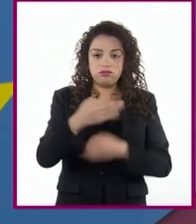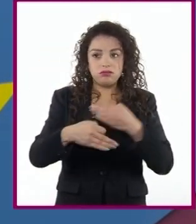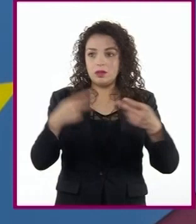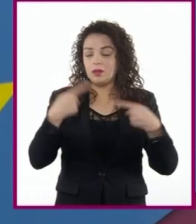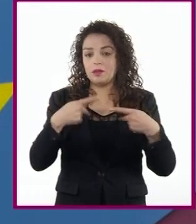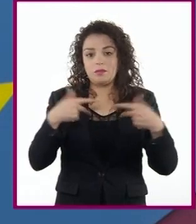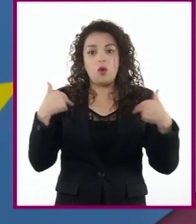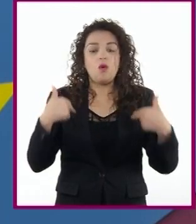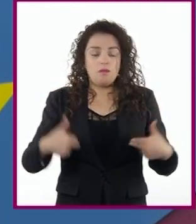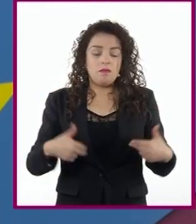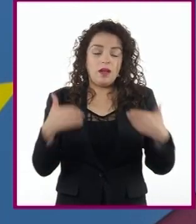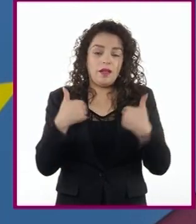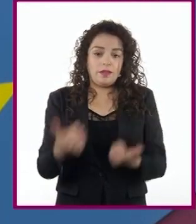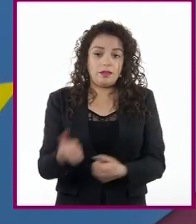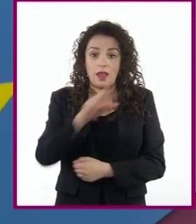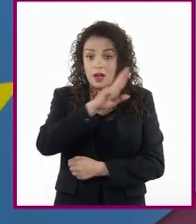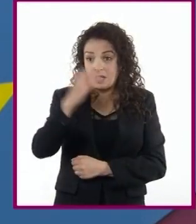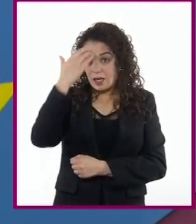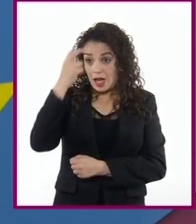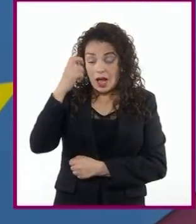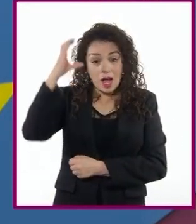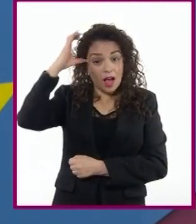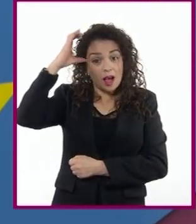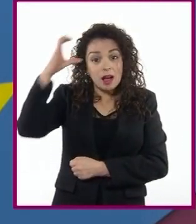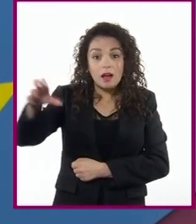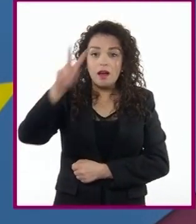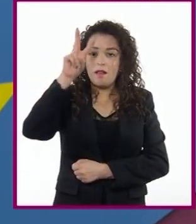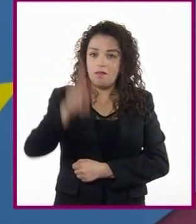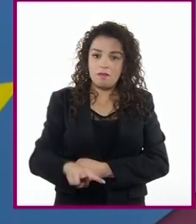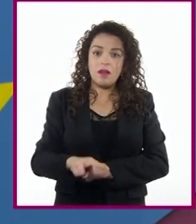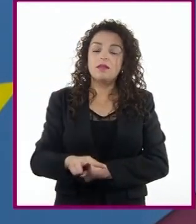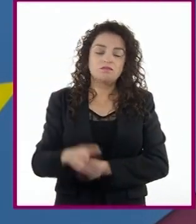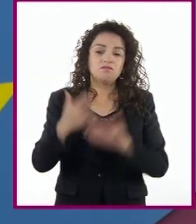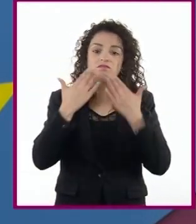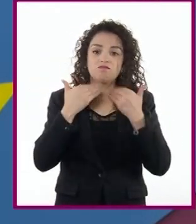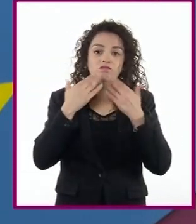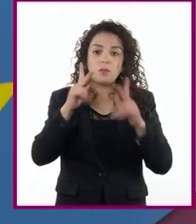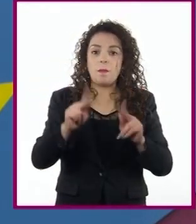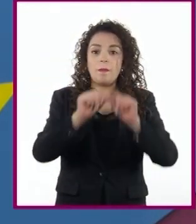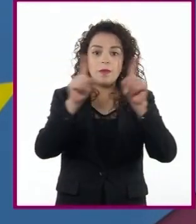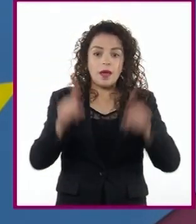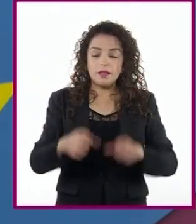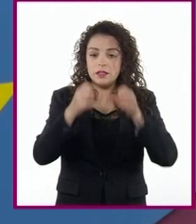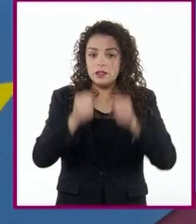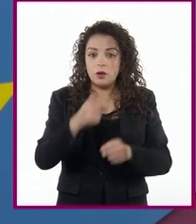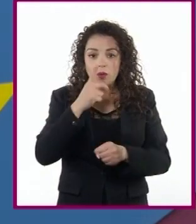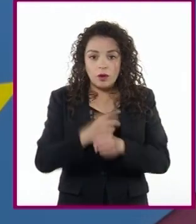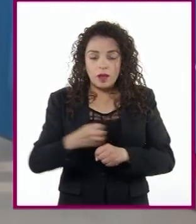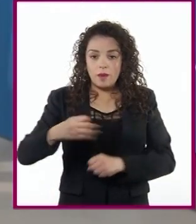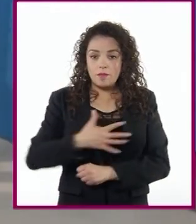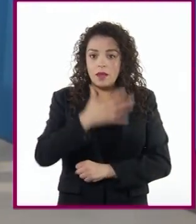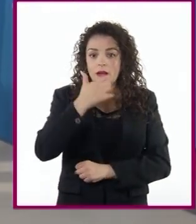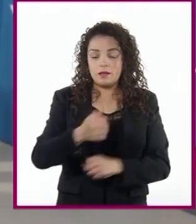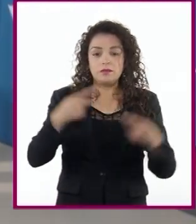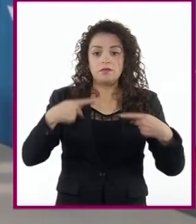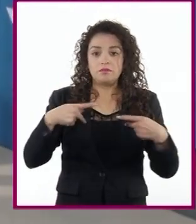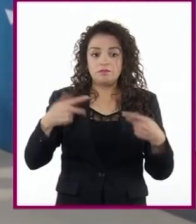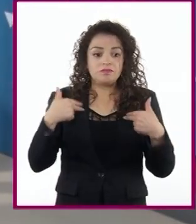Reconociendo que esos graves crímenes constituyen una amenaza para la paz, la seguridad y el bienestar de la humanidad.